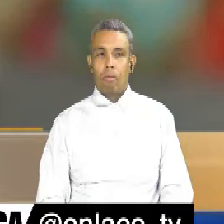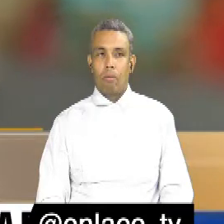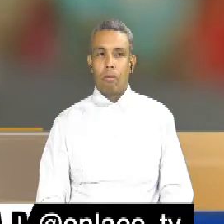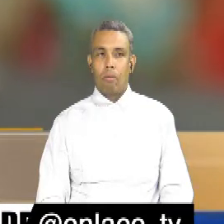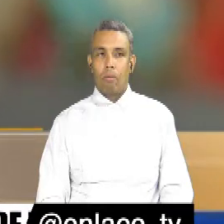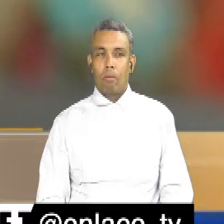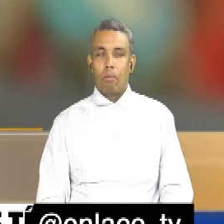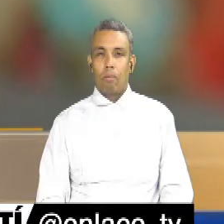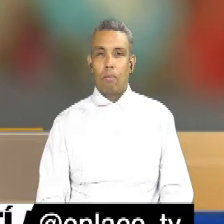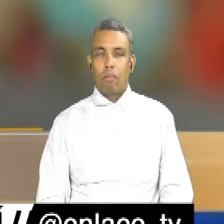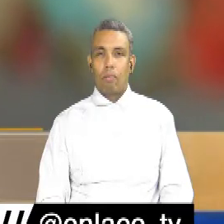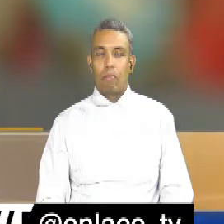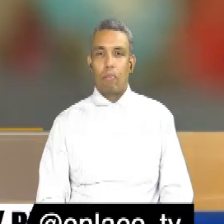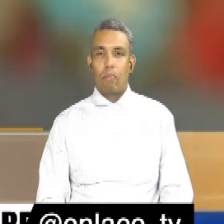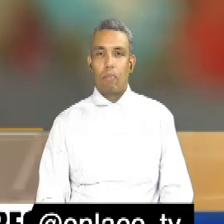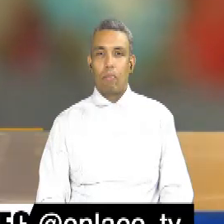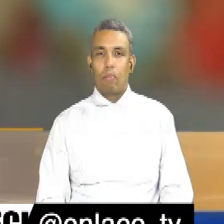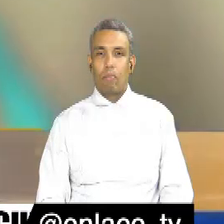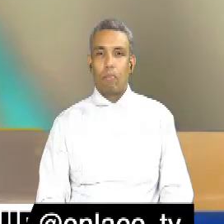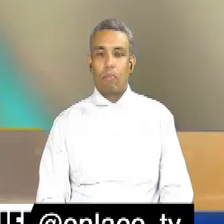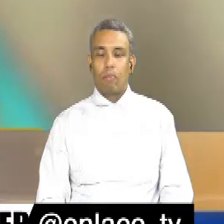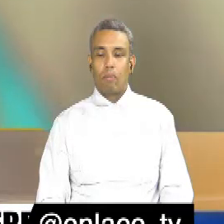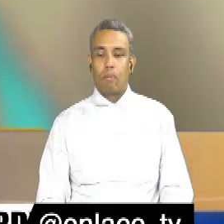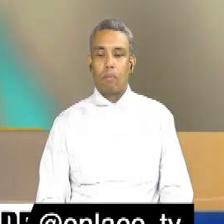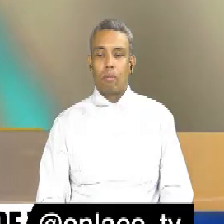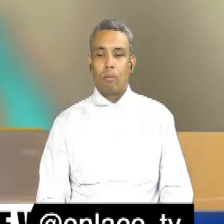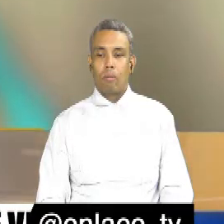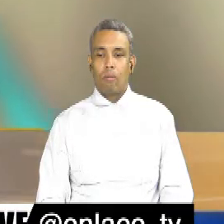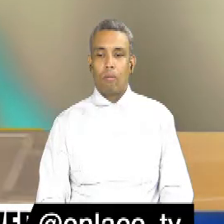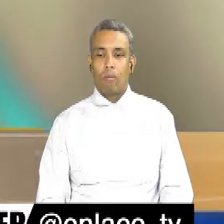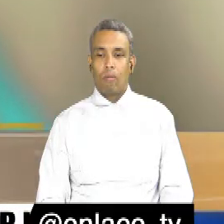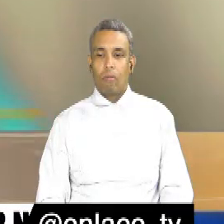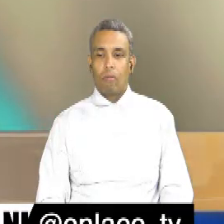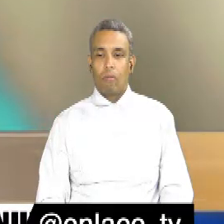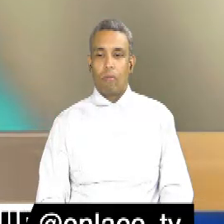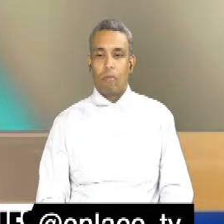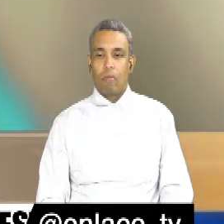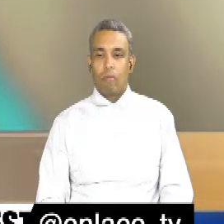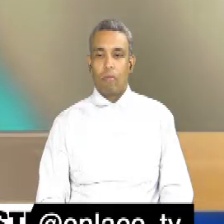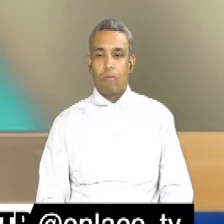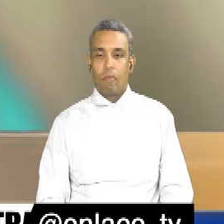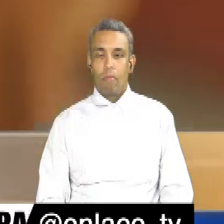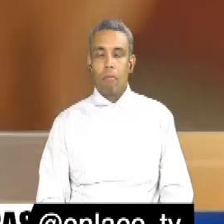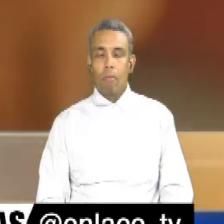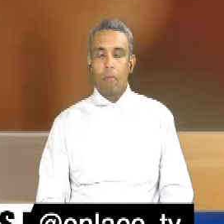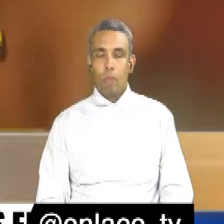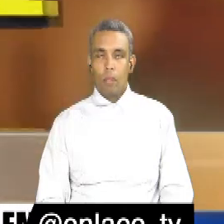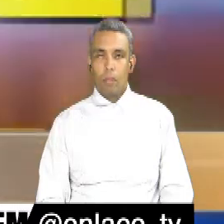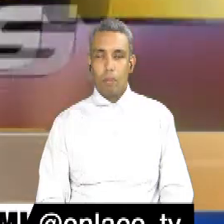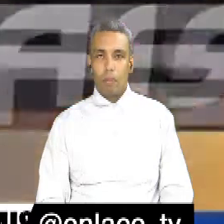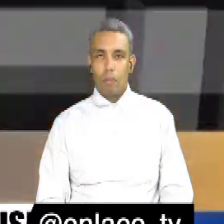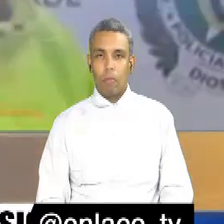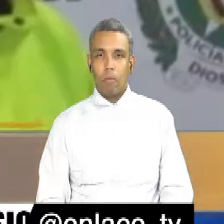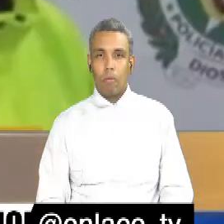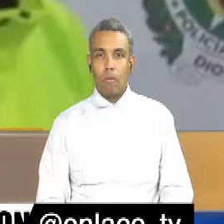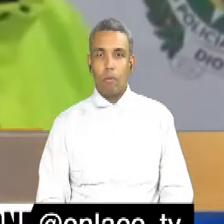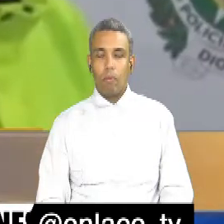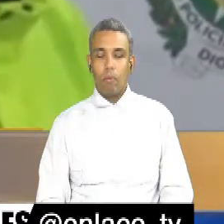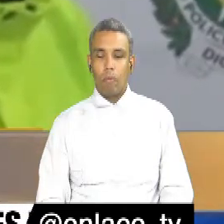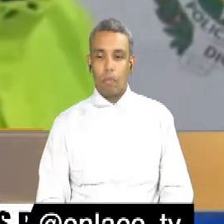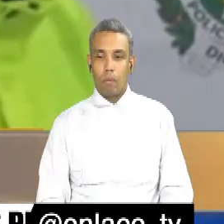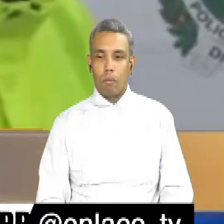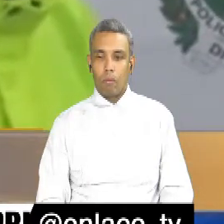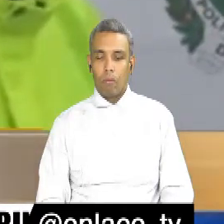desplazados por la violencia pasan por un verdadero drama. Salieron de la población de San Pablo Sur de Bolívar huyendo de amenazas de muerte en su contra. Dos